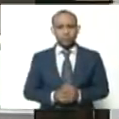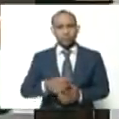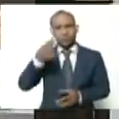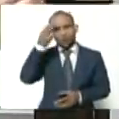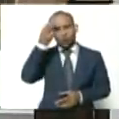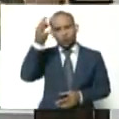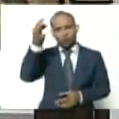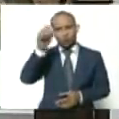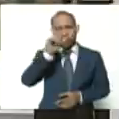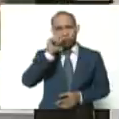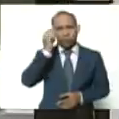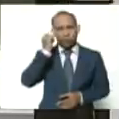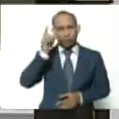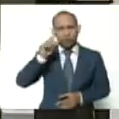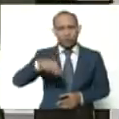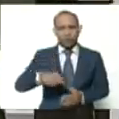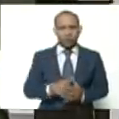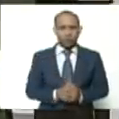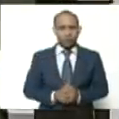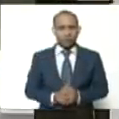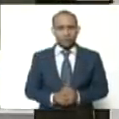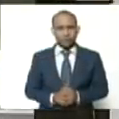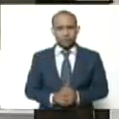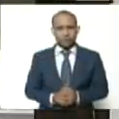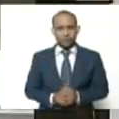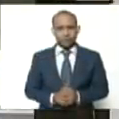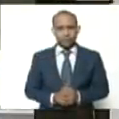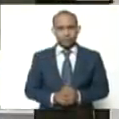concejales y concejalas de las cámaras municipales.